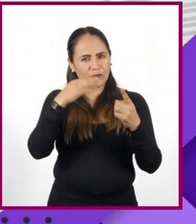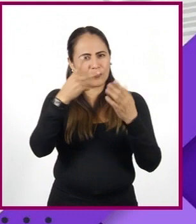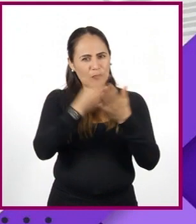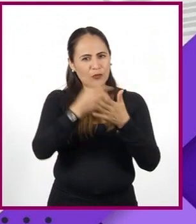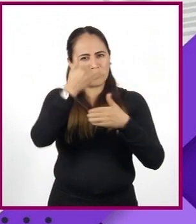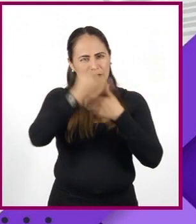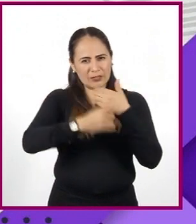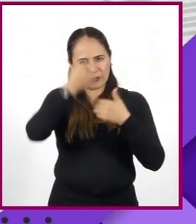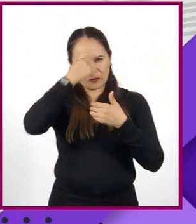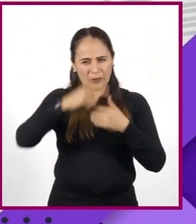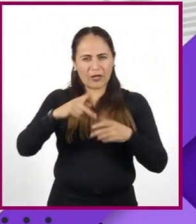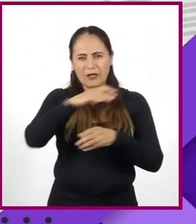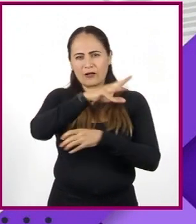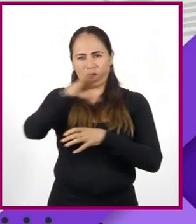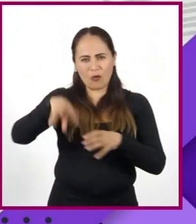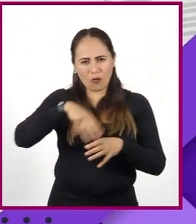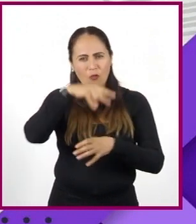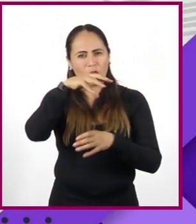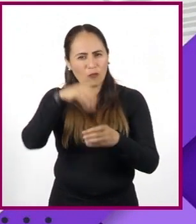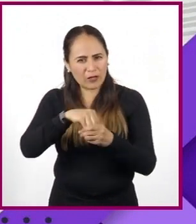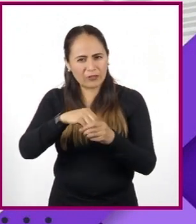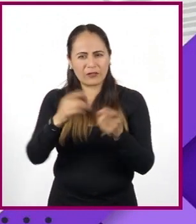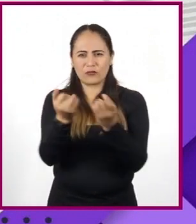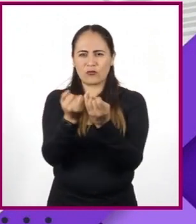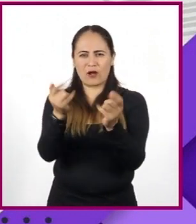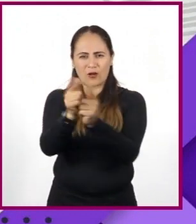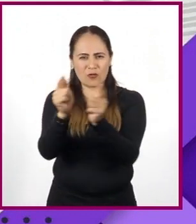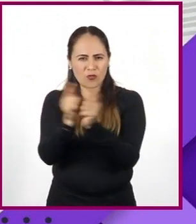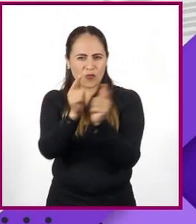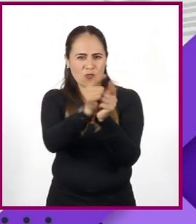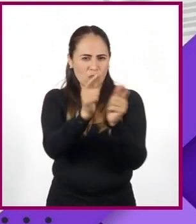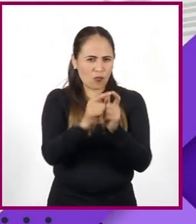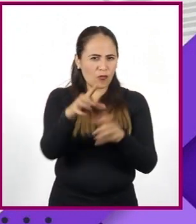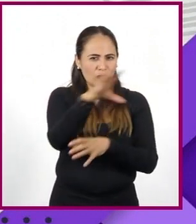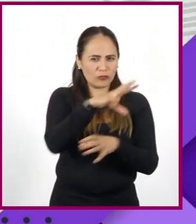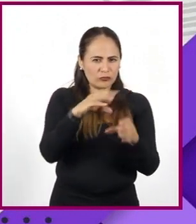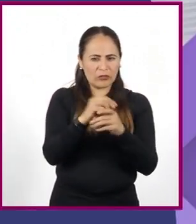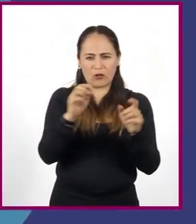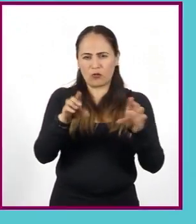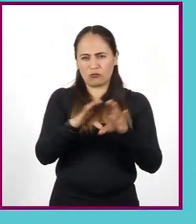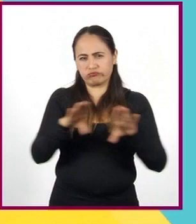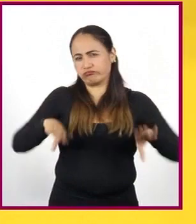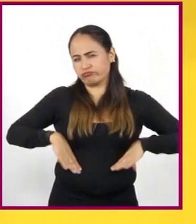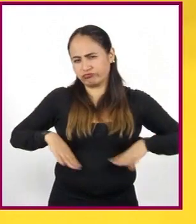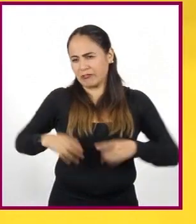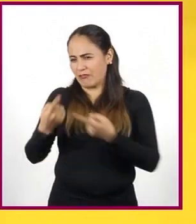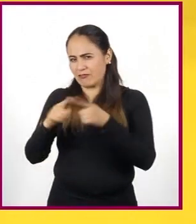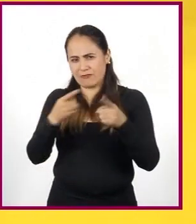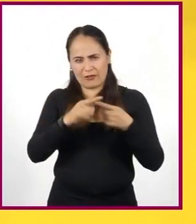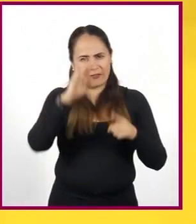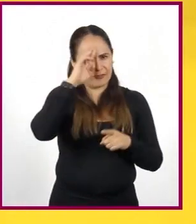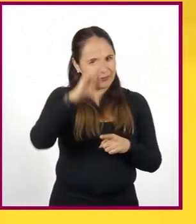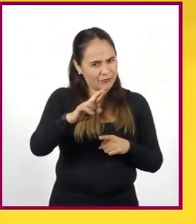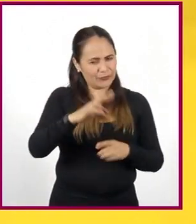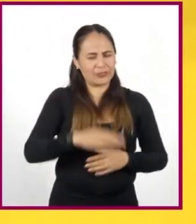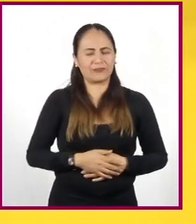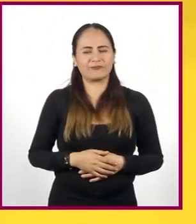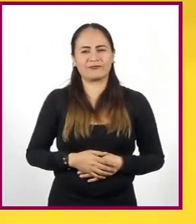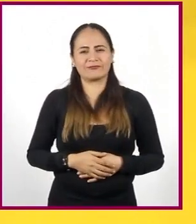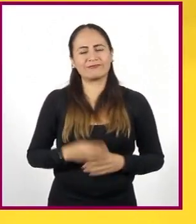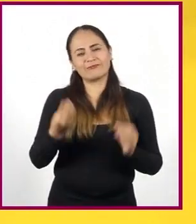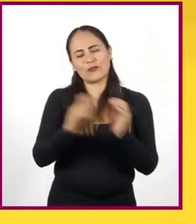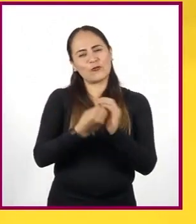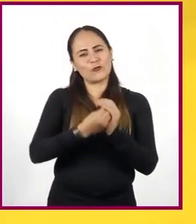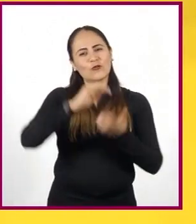que propicie la inclusión entre personas y grupos y que respete la diversidad. Hemos llegado al final de esta